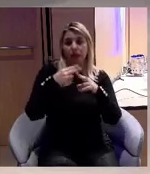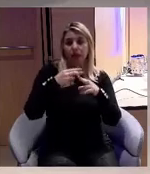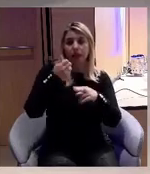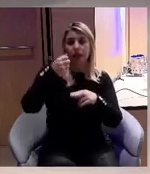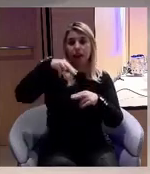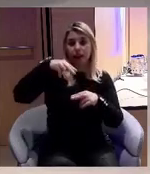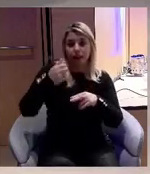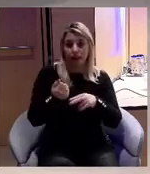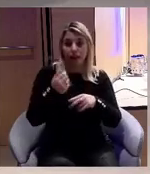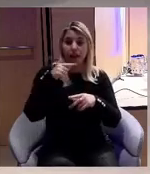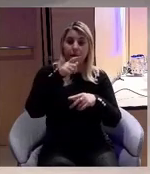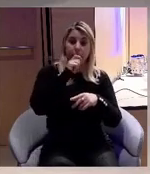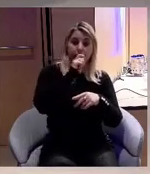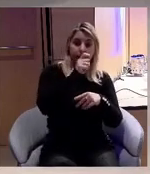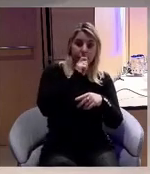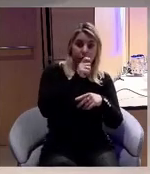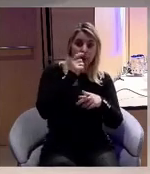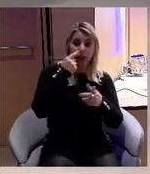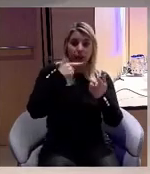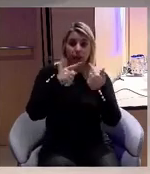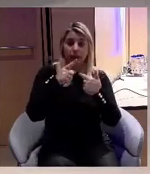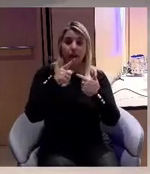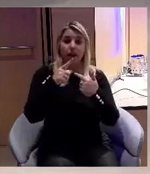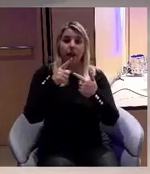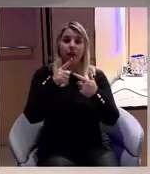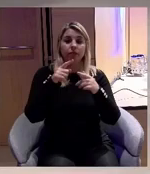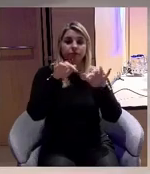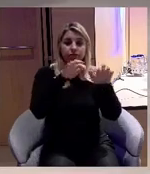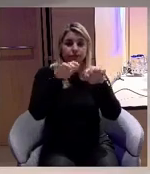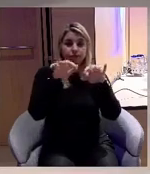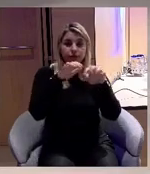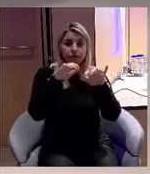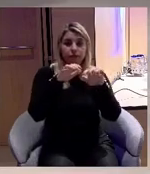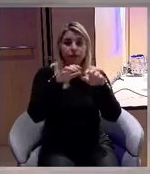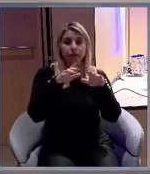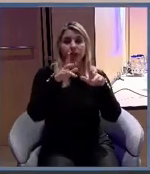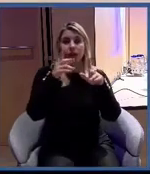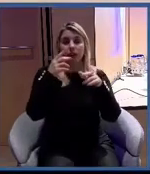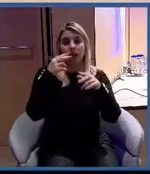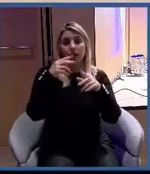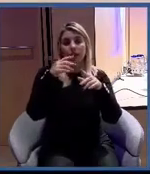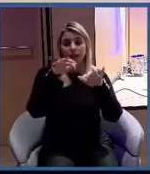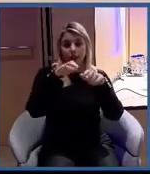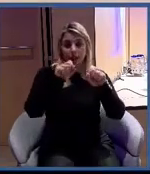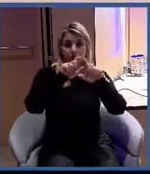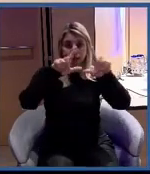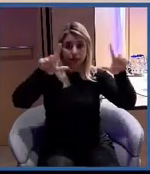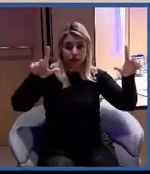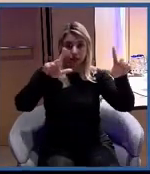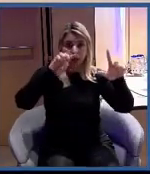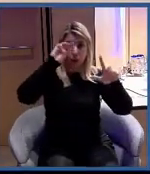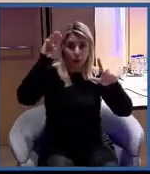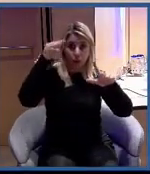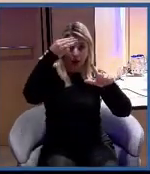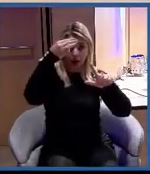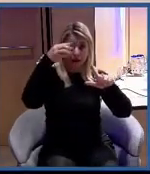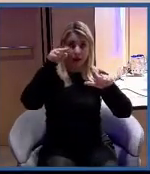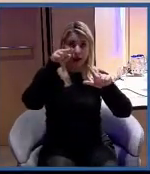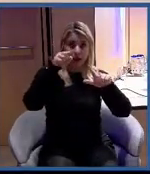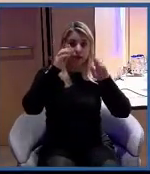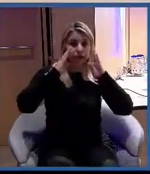alpirez soy periodista y dirijo el sitio que se llama ojo con mi pisto es un sitio que está